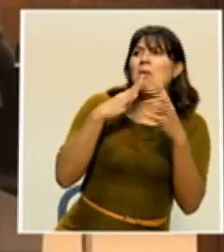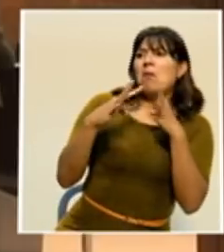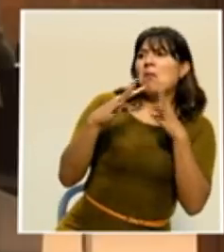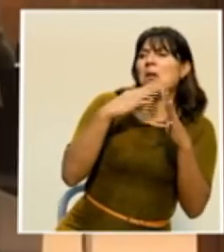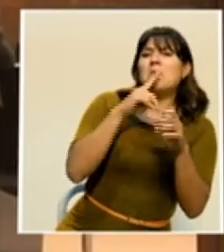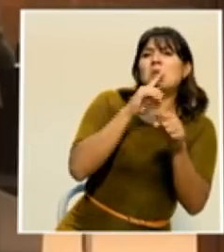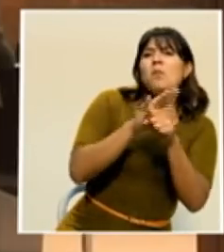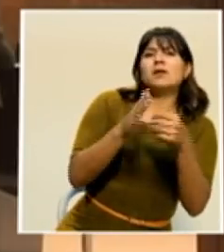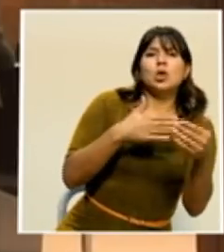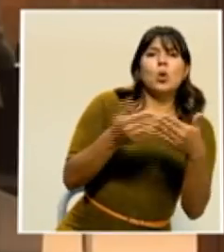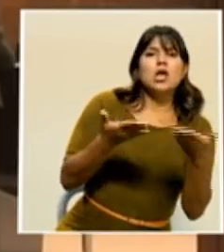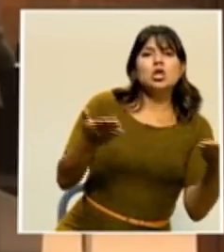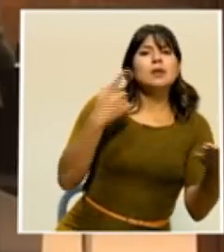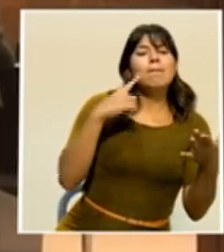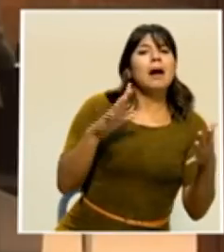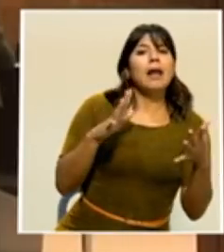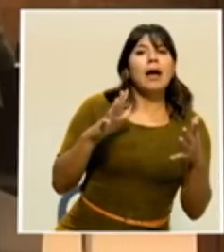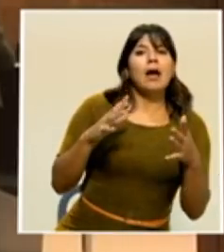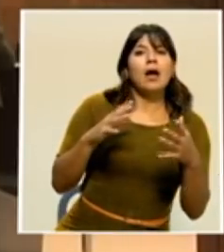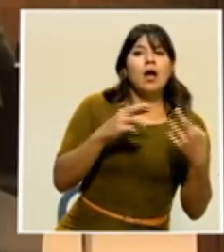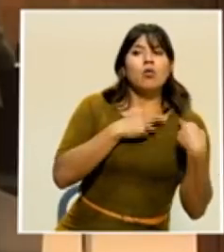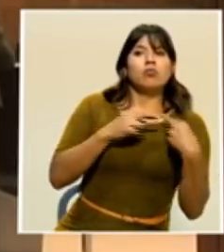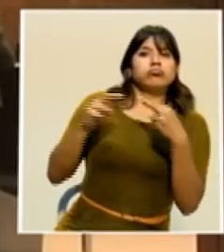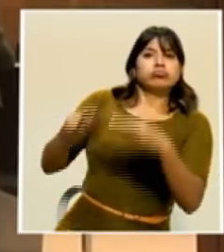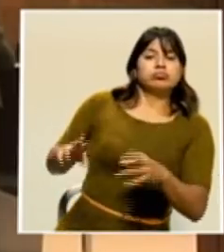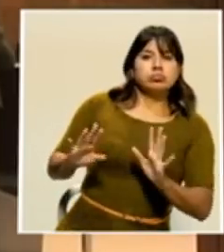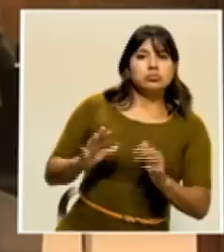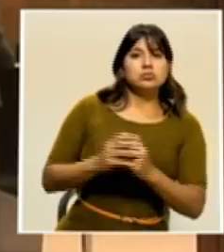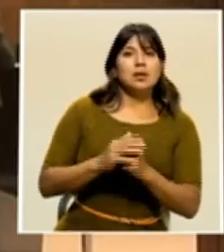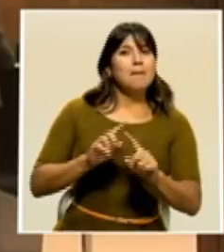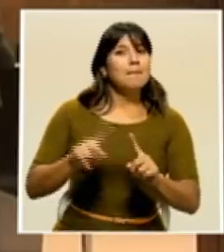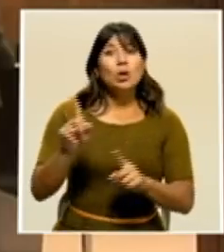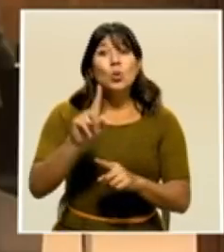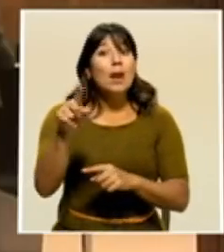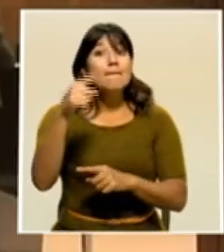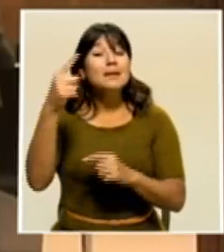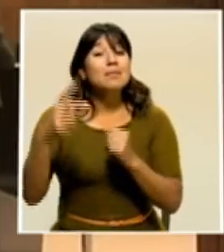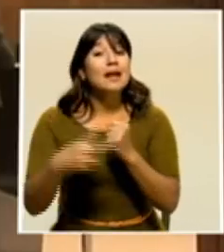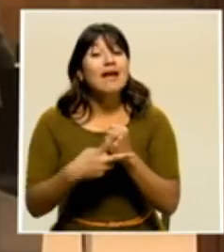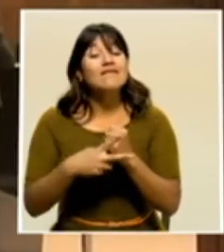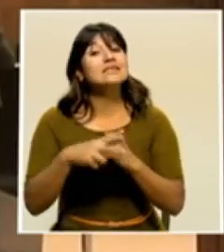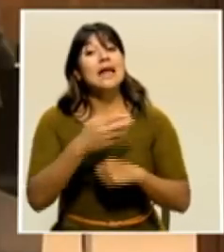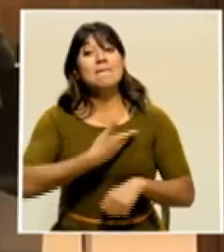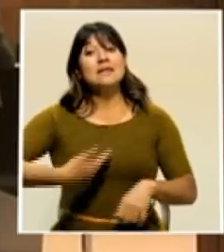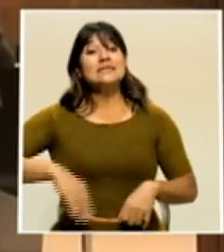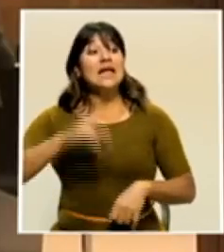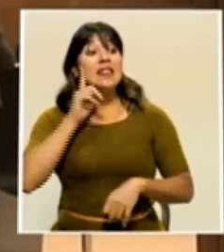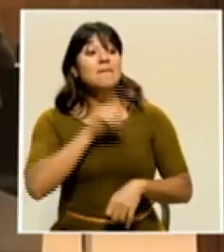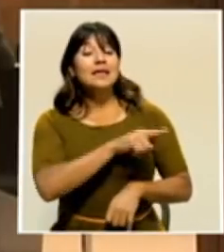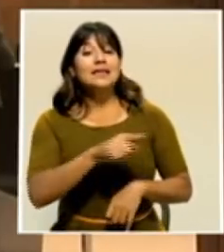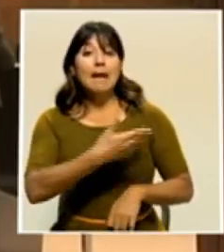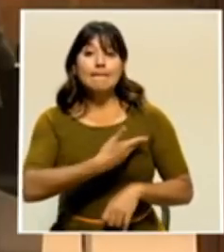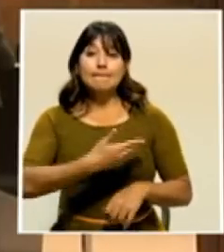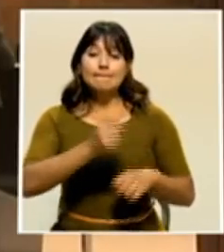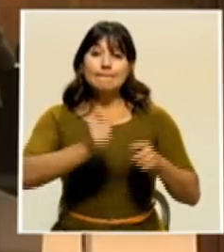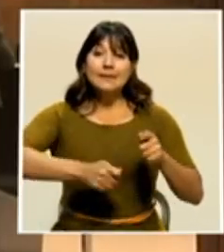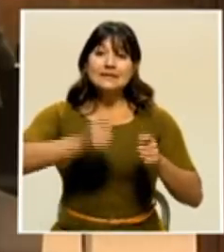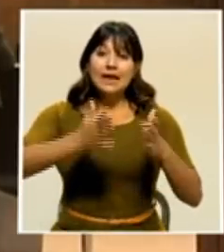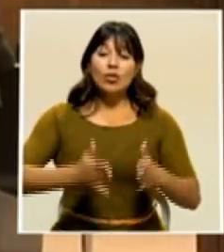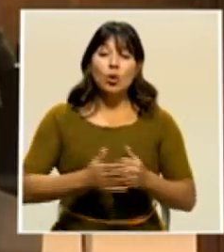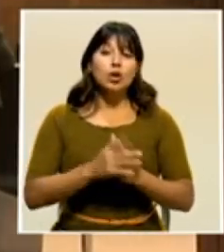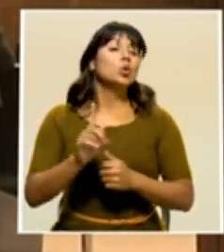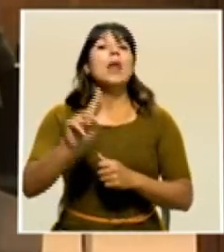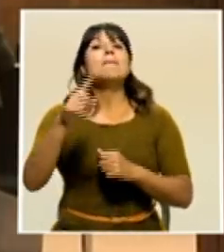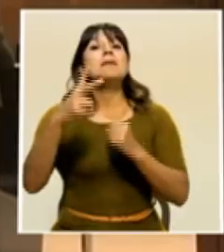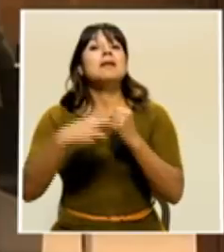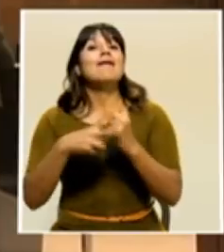Y es que no es la primera vez que este gobierno le miente a los pescadores, no es la primera vez que no hace absolutamente nada por ellos. Yo no